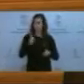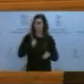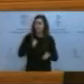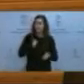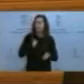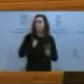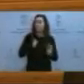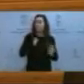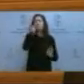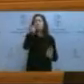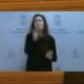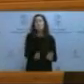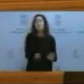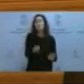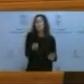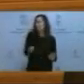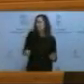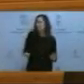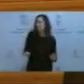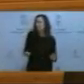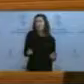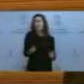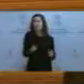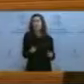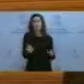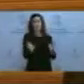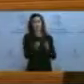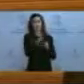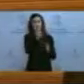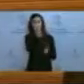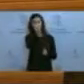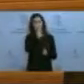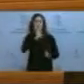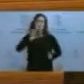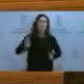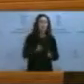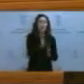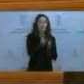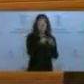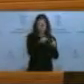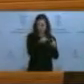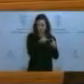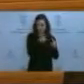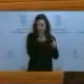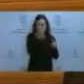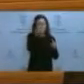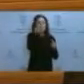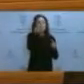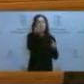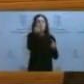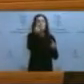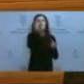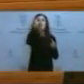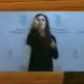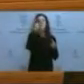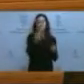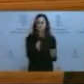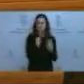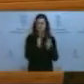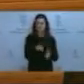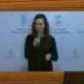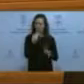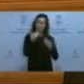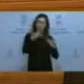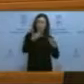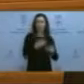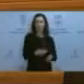que no era necesaria y aquella misma a la que el Grupo Parlamentario Socialista, que ahora parece ser que es quien descubrió todo este caso y al que hay que todavía darle las gracias, las cosas